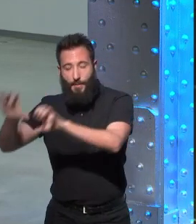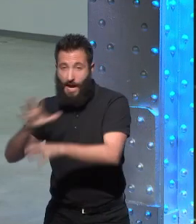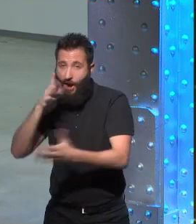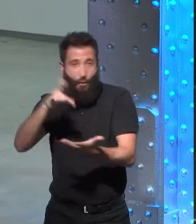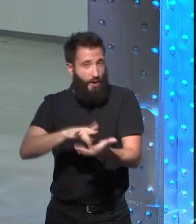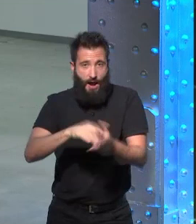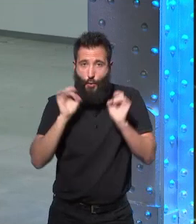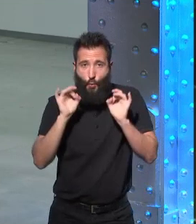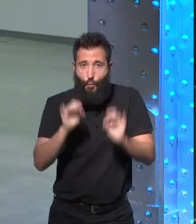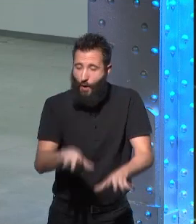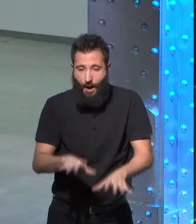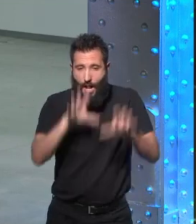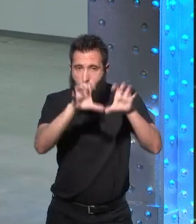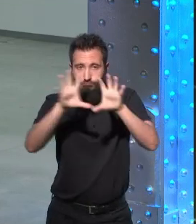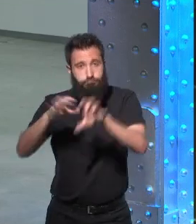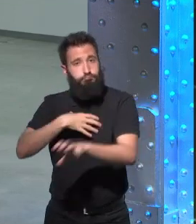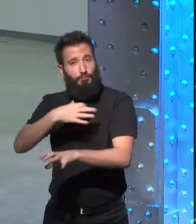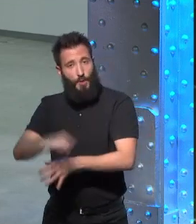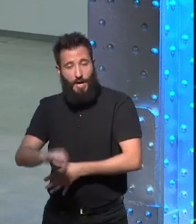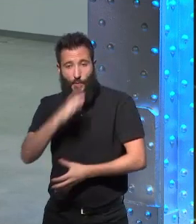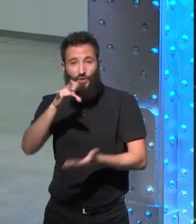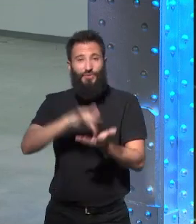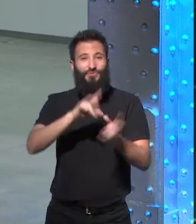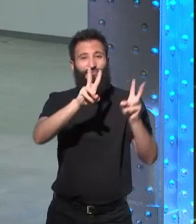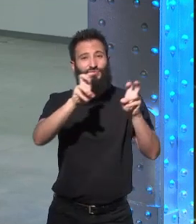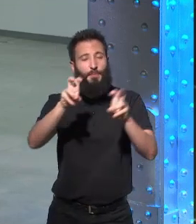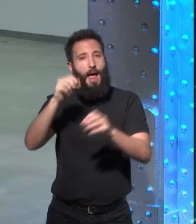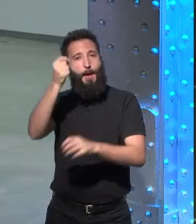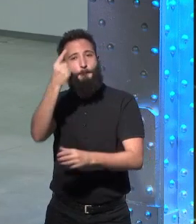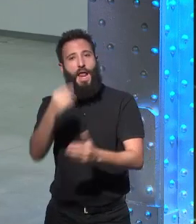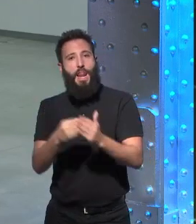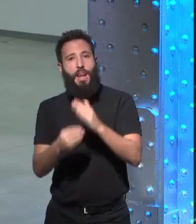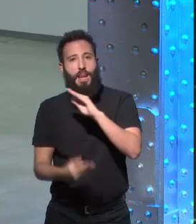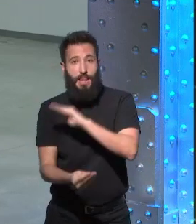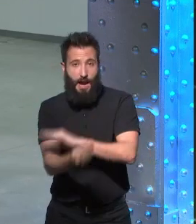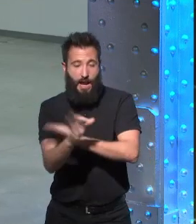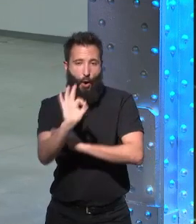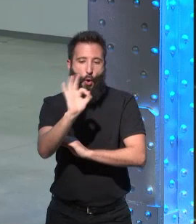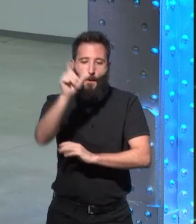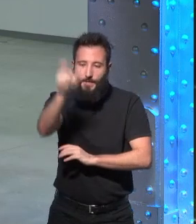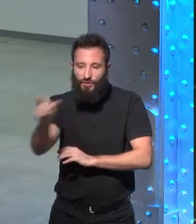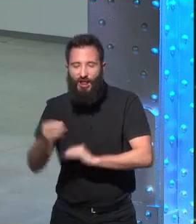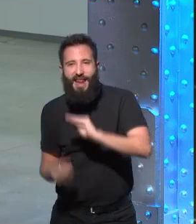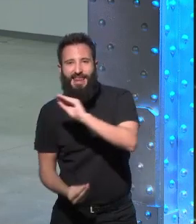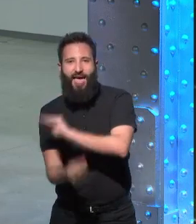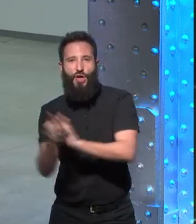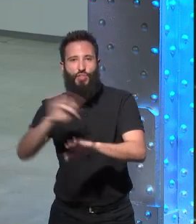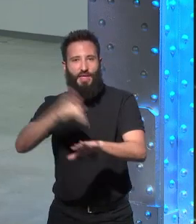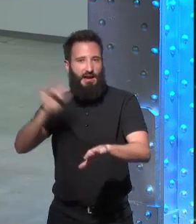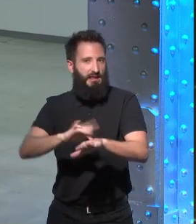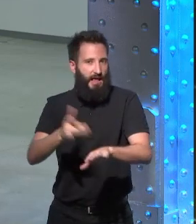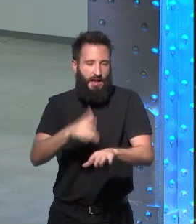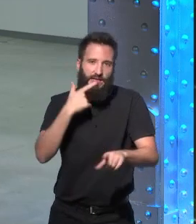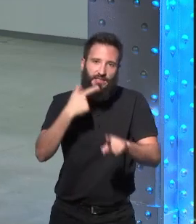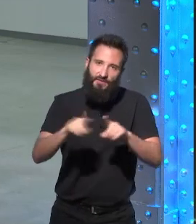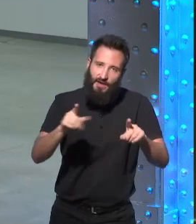Esto, de todas formas, el tema de los millennials o los nativos digitales, o sea, una cosa es el que a un niño de 3